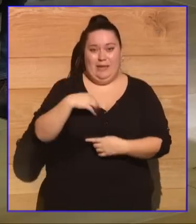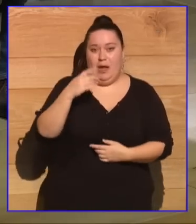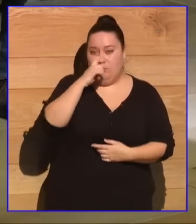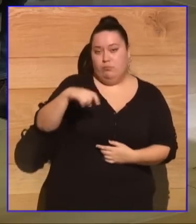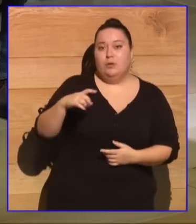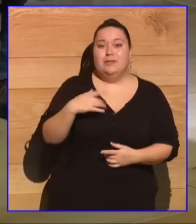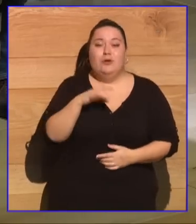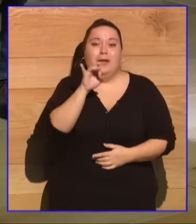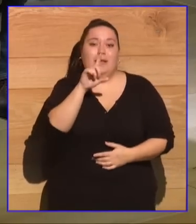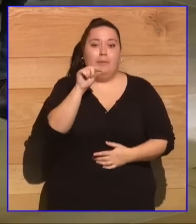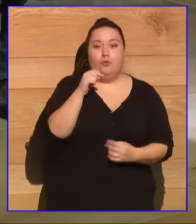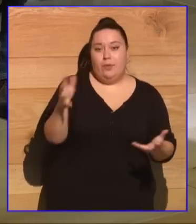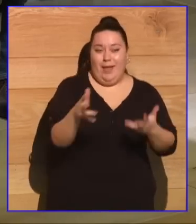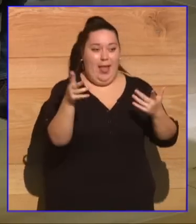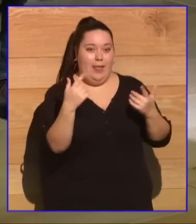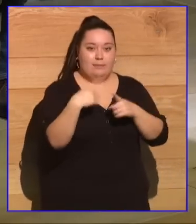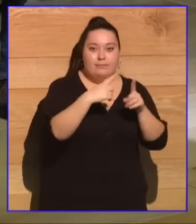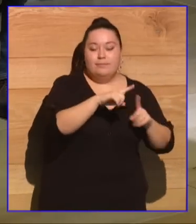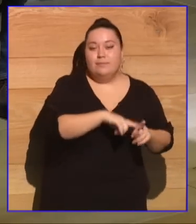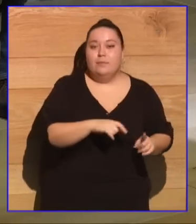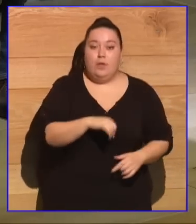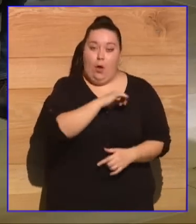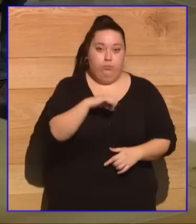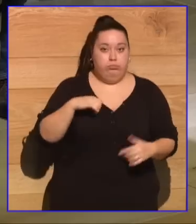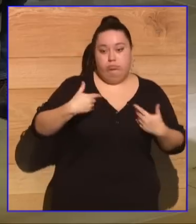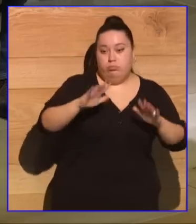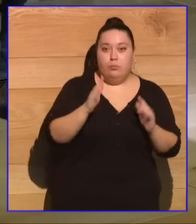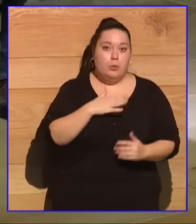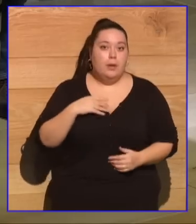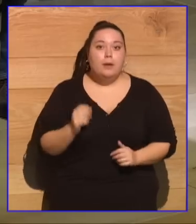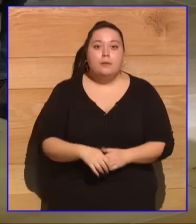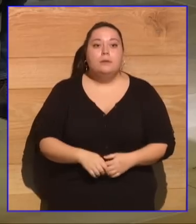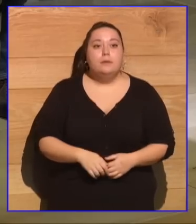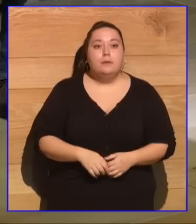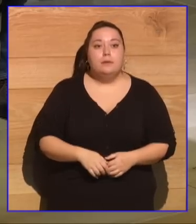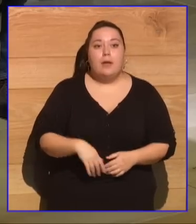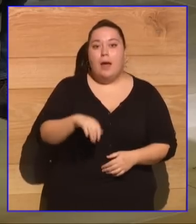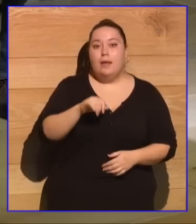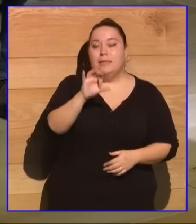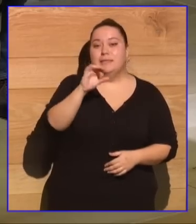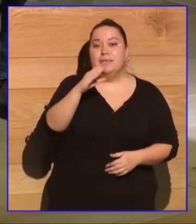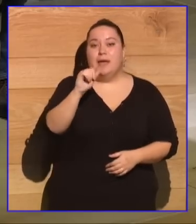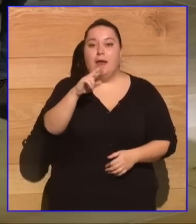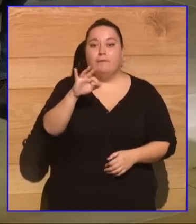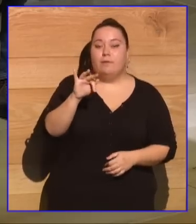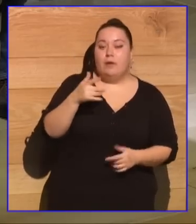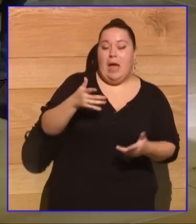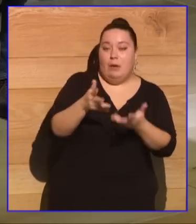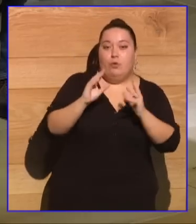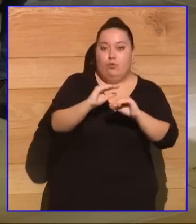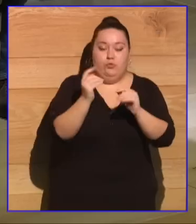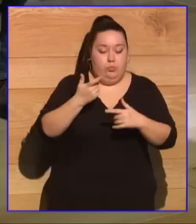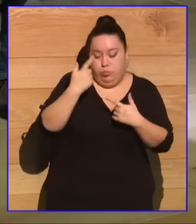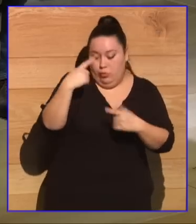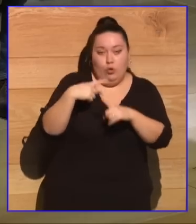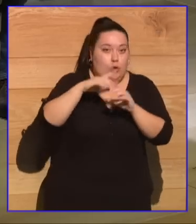15 minutos de animación con plena autonomía. La animación de Scarfe es su mundo, es su movida